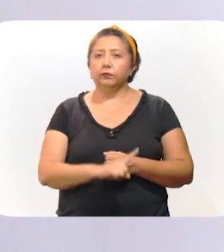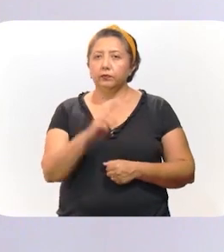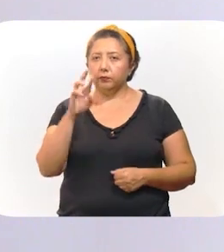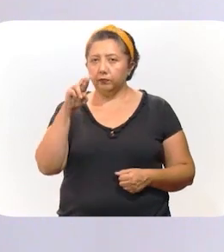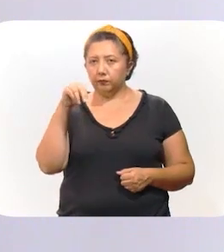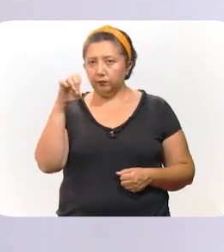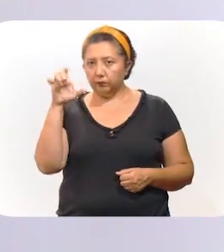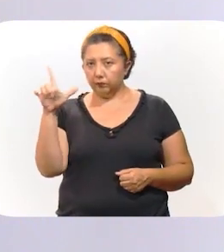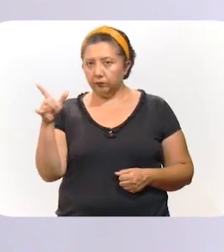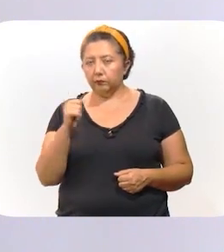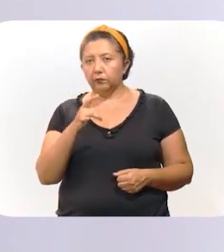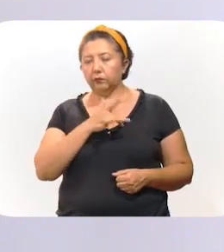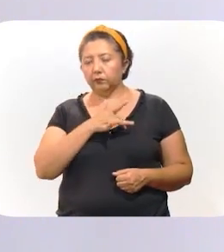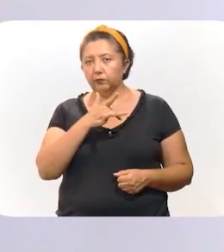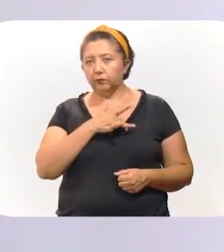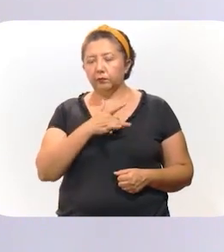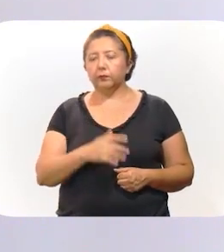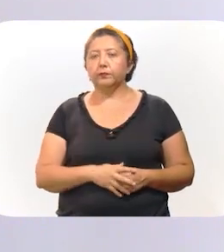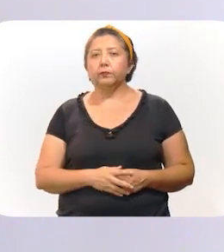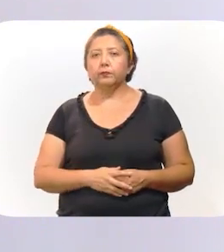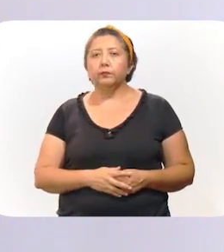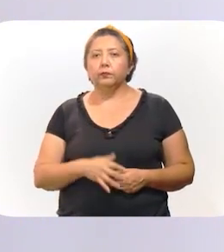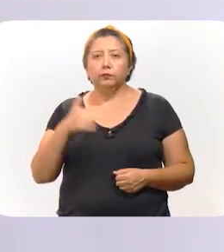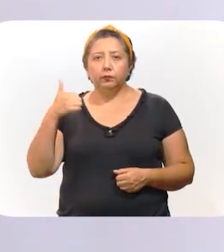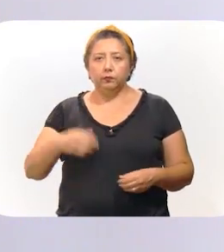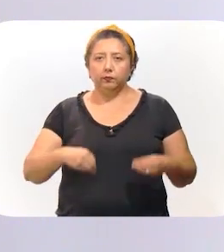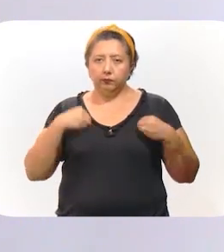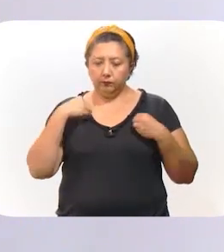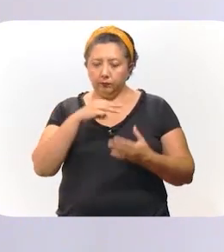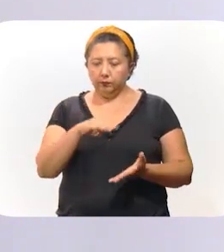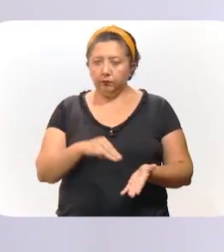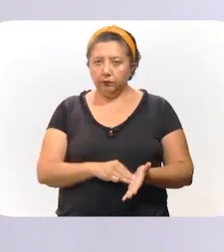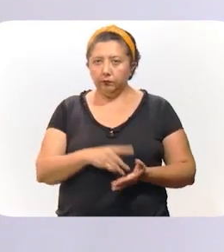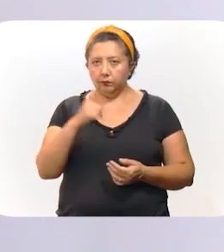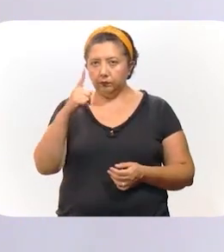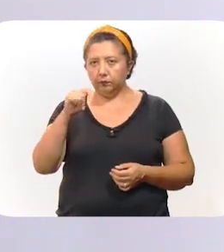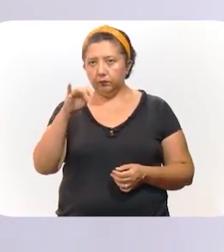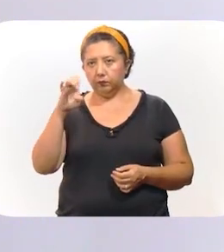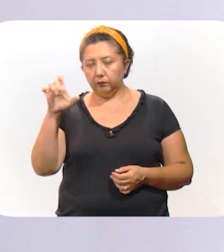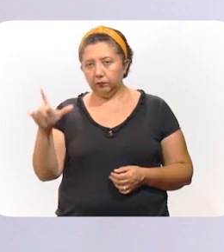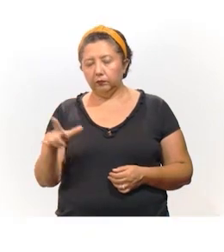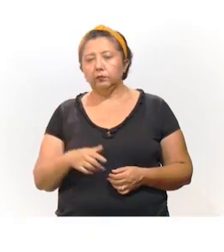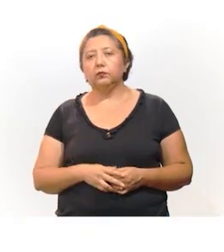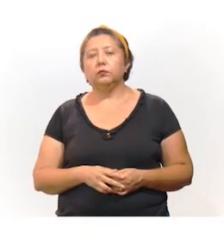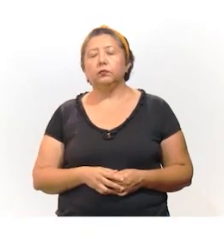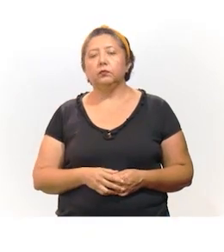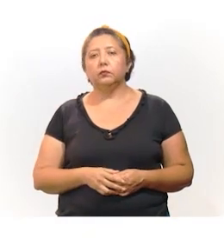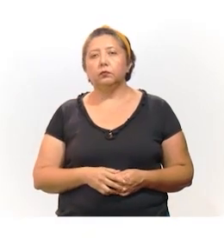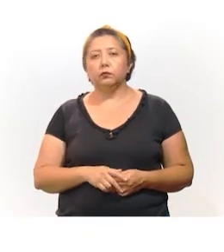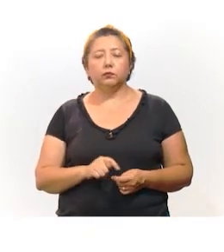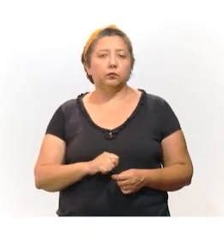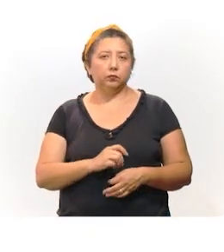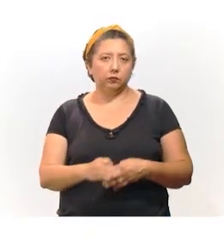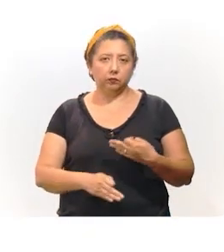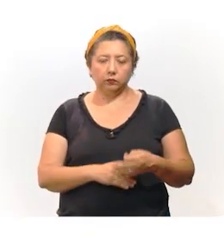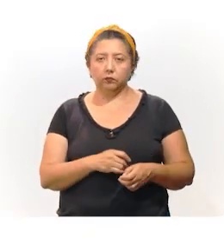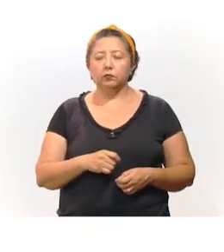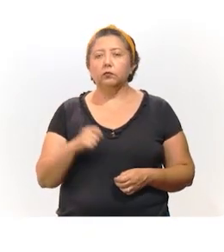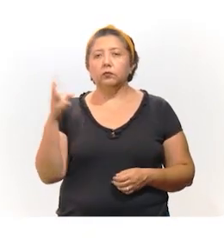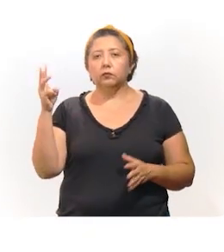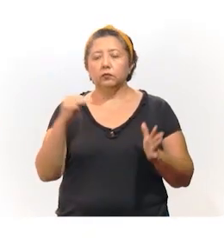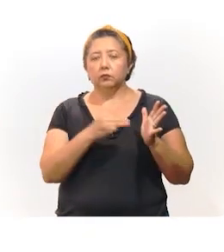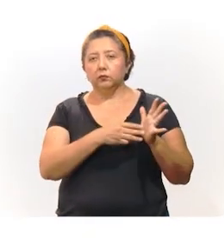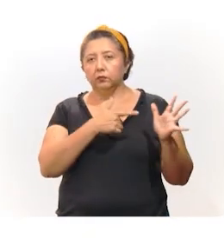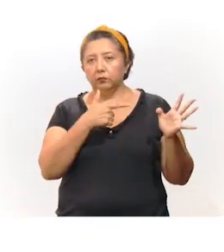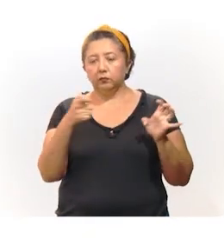insuficiencia renal crónica y cardiopatía. Seis residían en Mérida y un en Ticul. En total, son 3